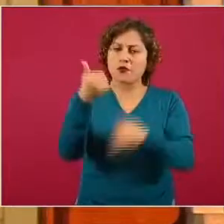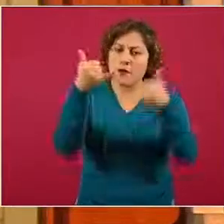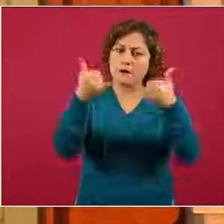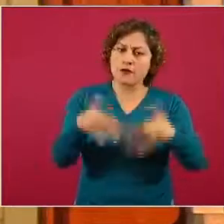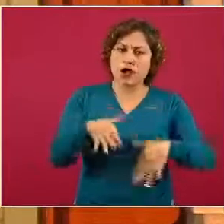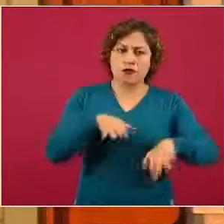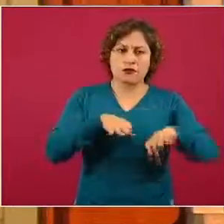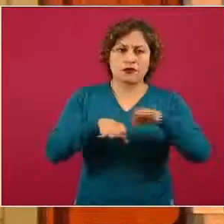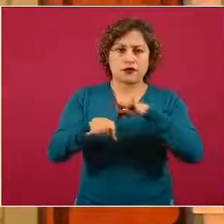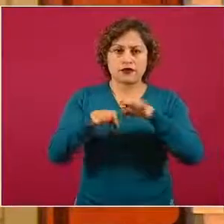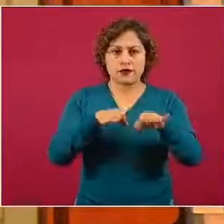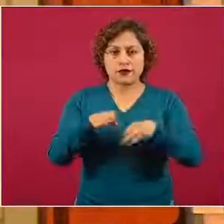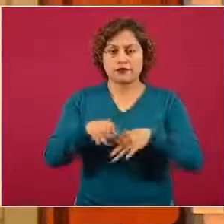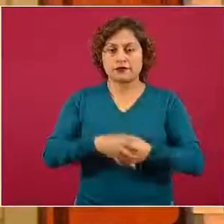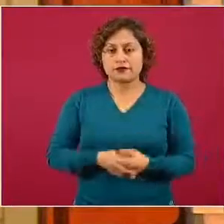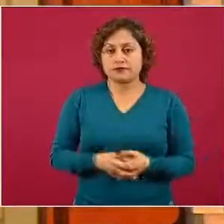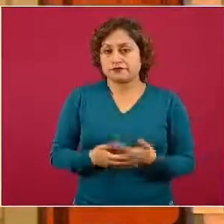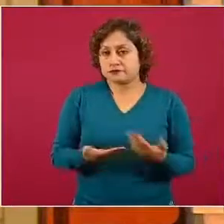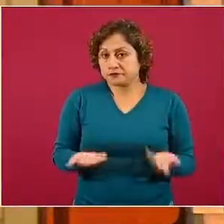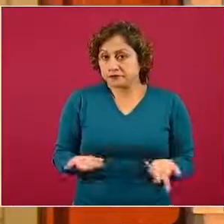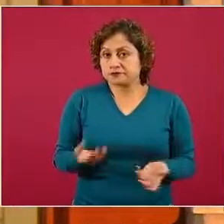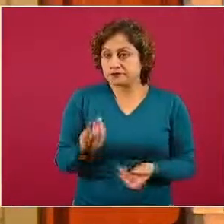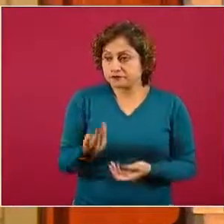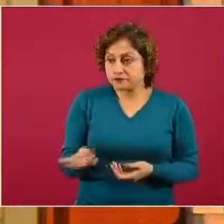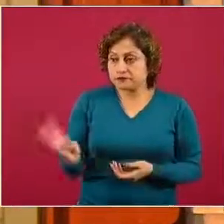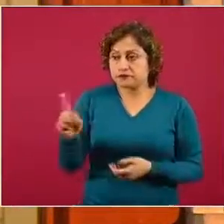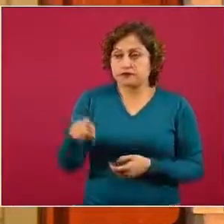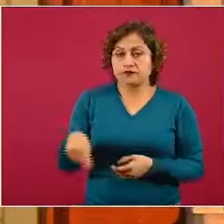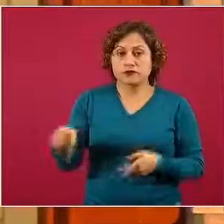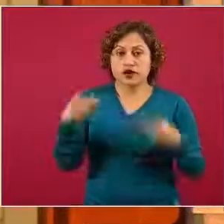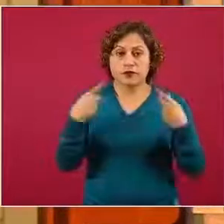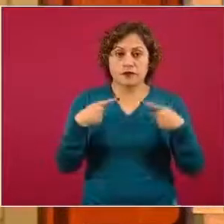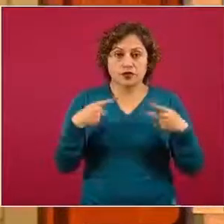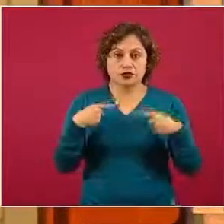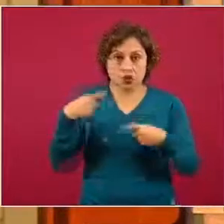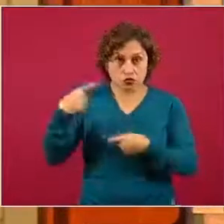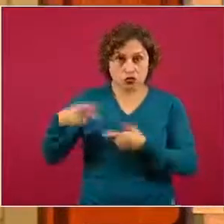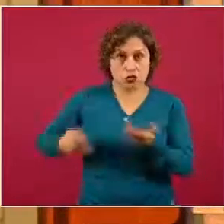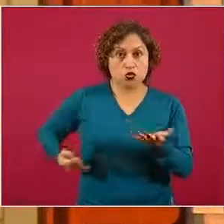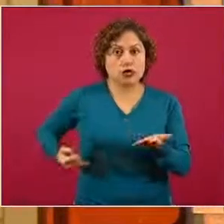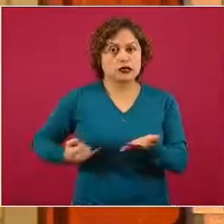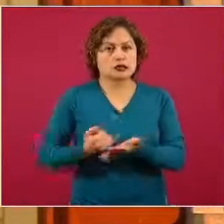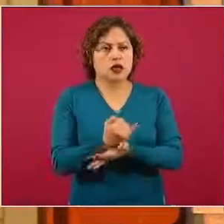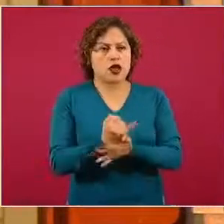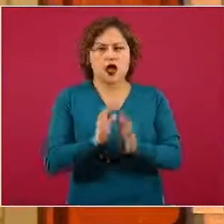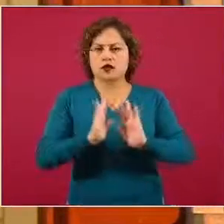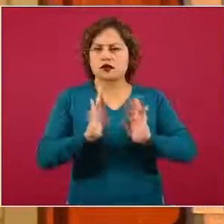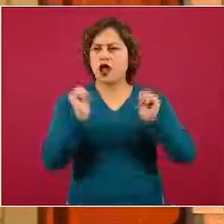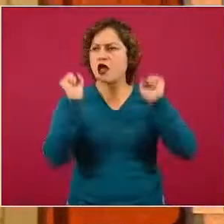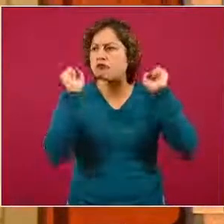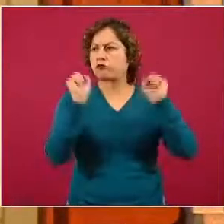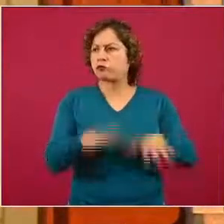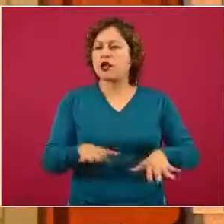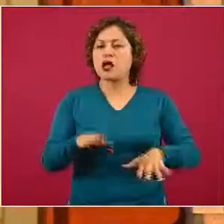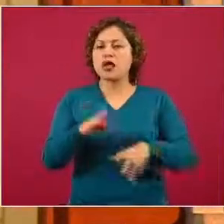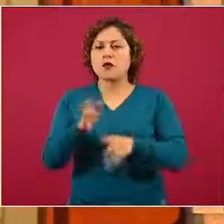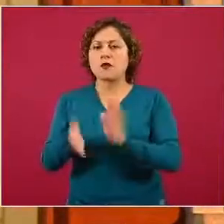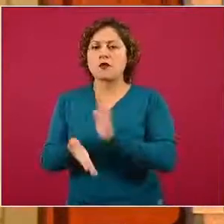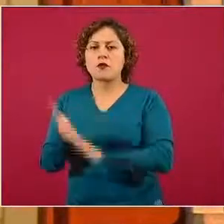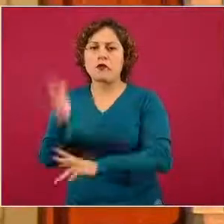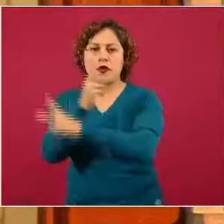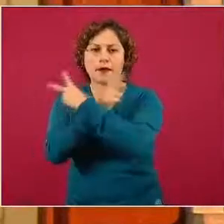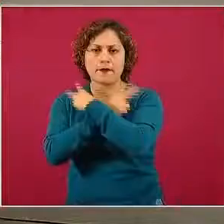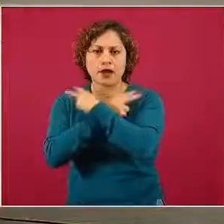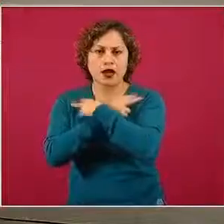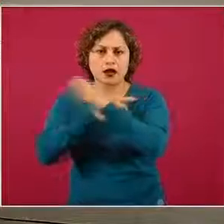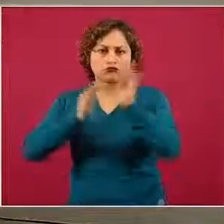año. Ellos directamente no pueden tomar esa decisión o no pueden desatenderse de la responsabilidad a la